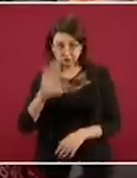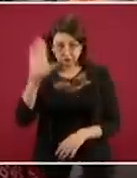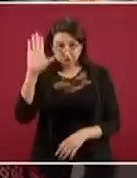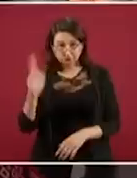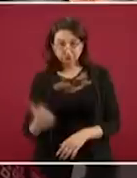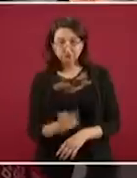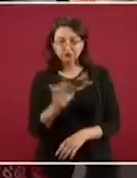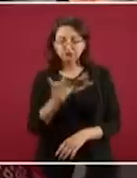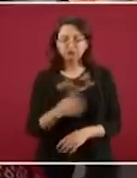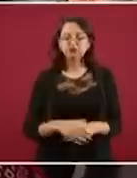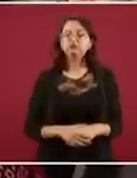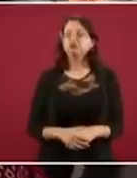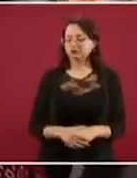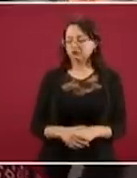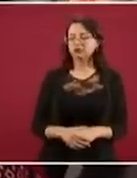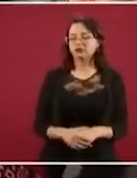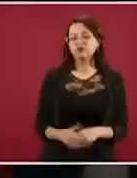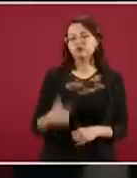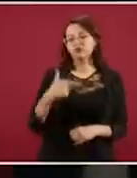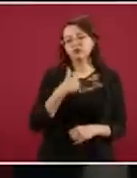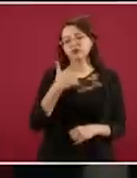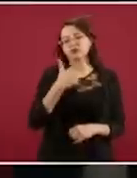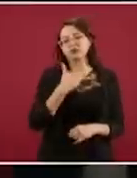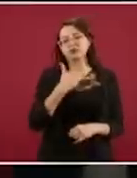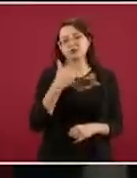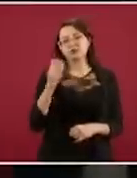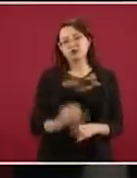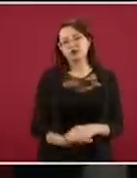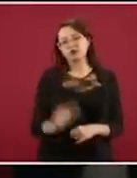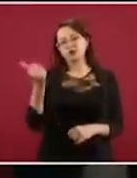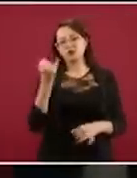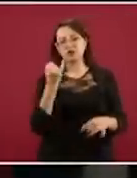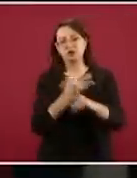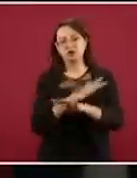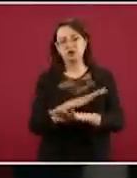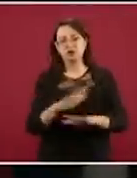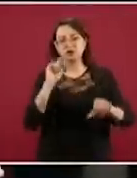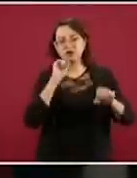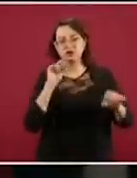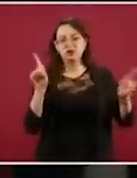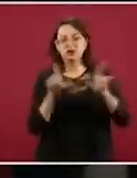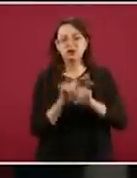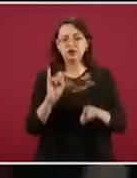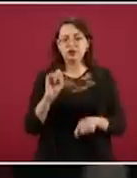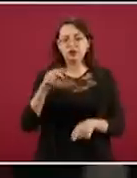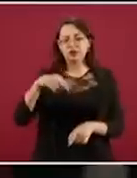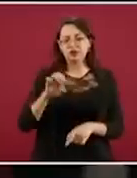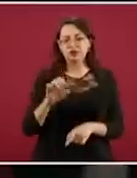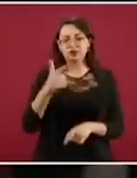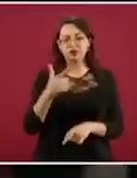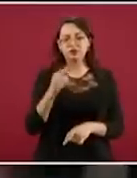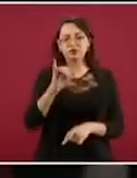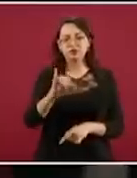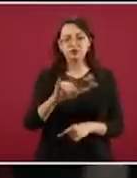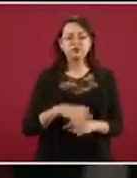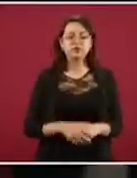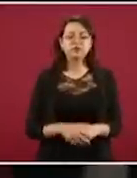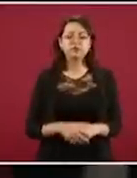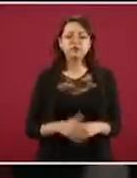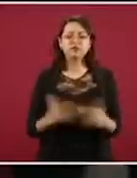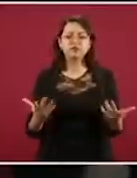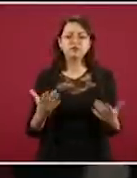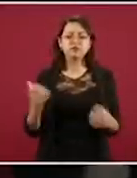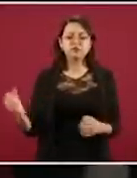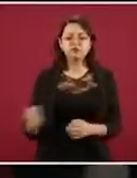Es que yo también tengo otras cifras del propio INEGI. Es que, digo, afortunadamente son